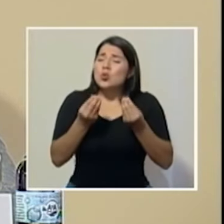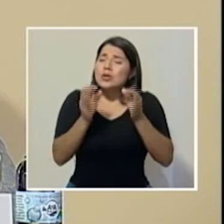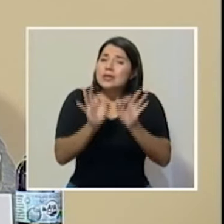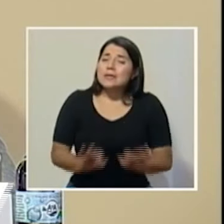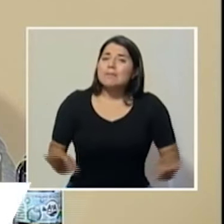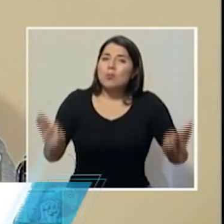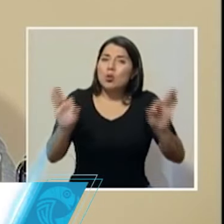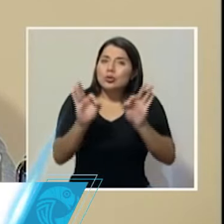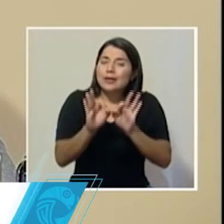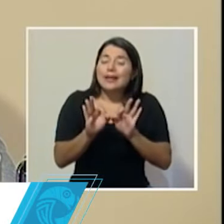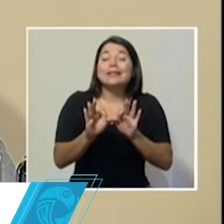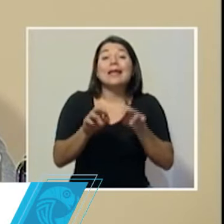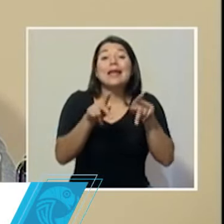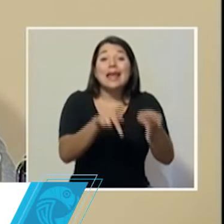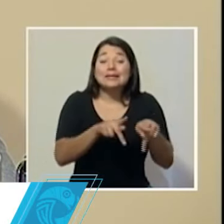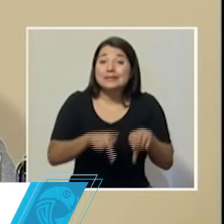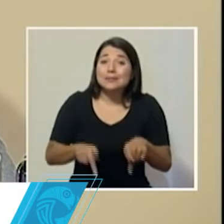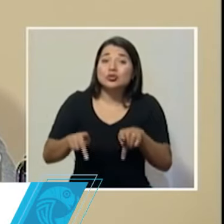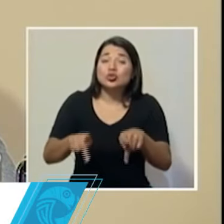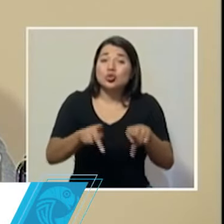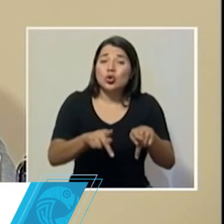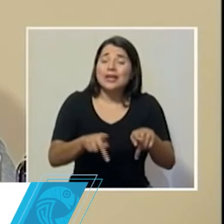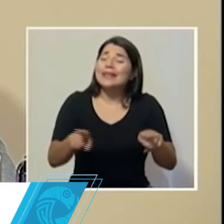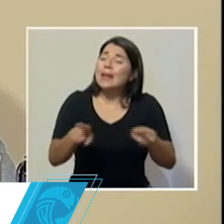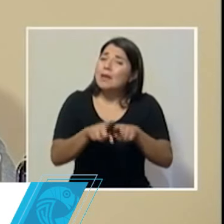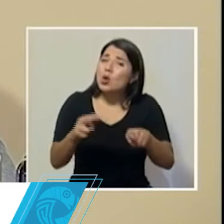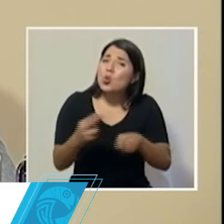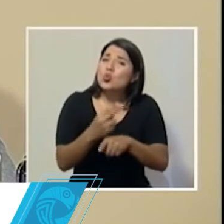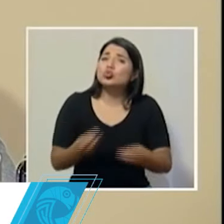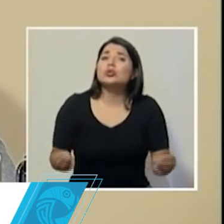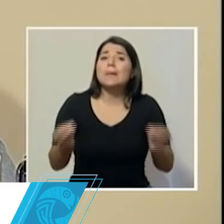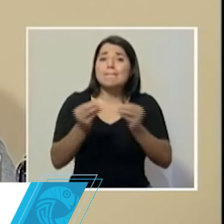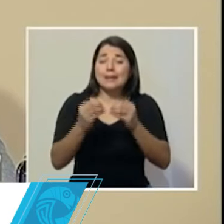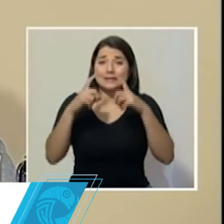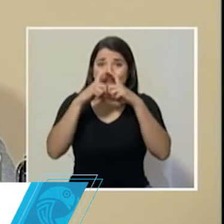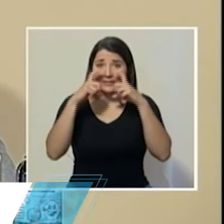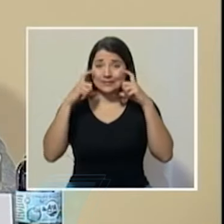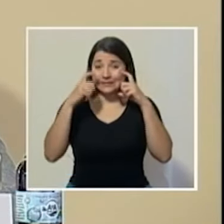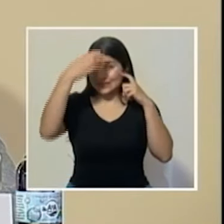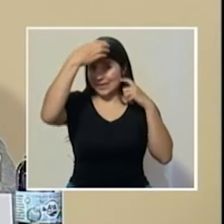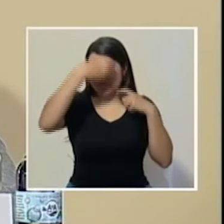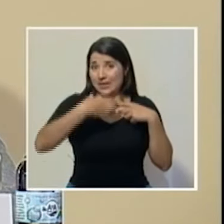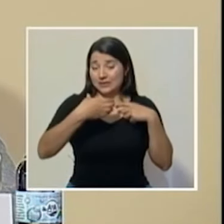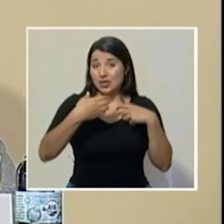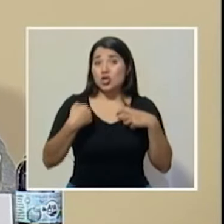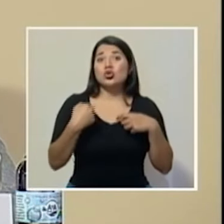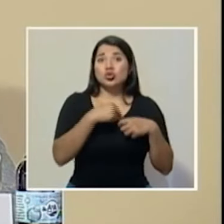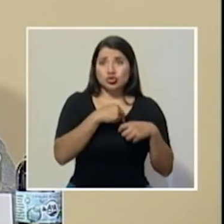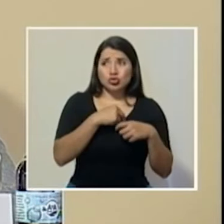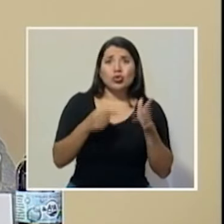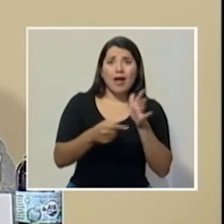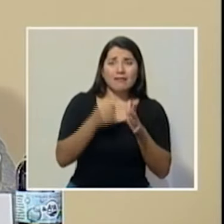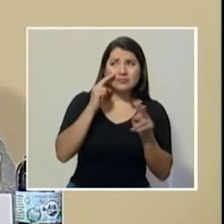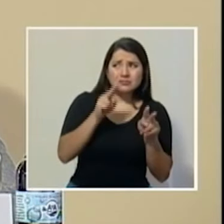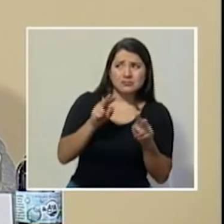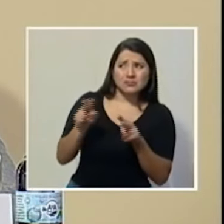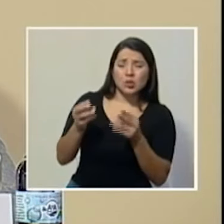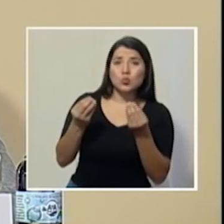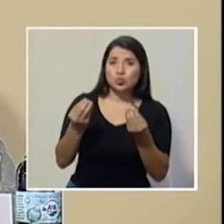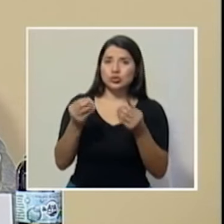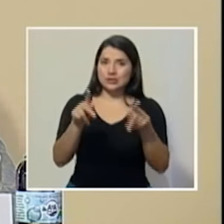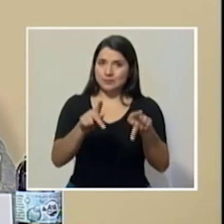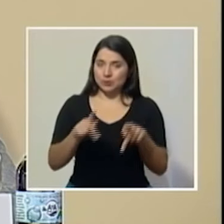la población aumente también el uso de mascarillas y las caretas. Hemos visto que hay un buen porcentaje de la población